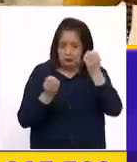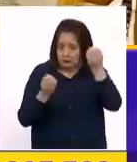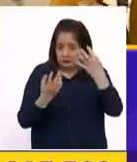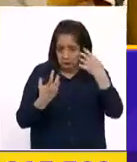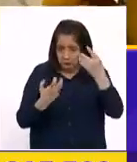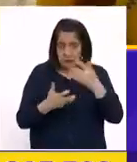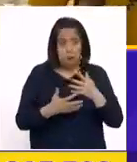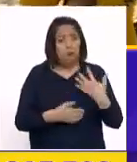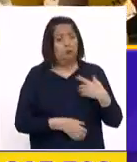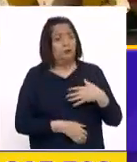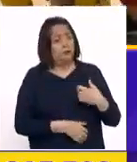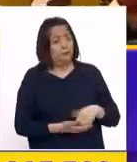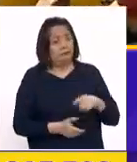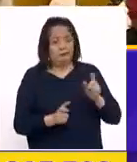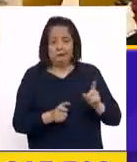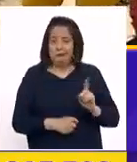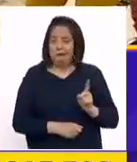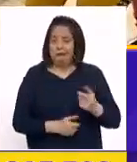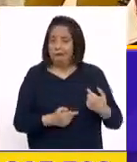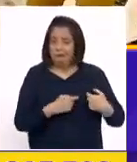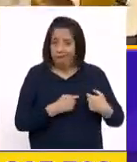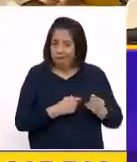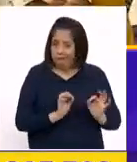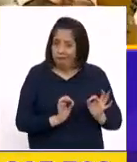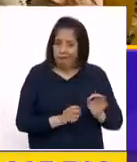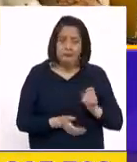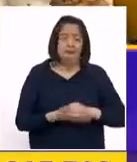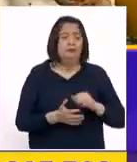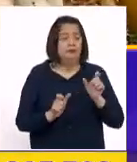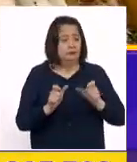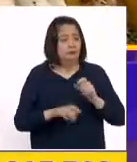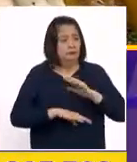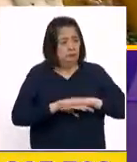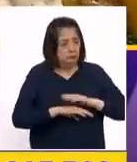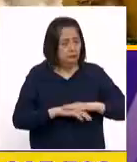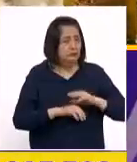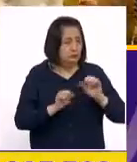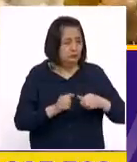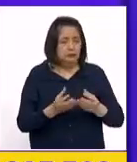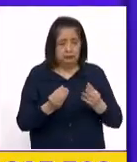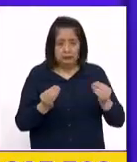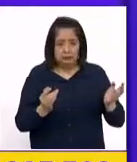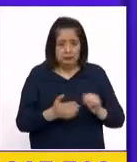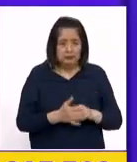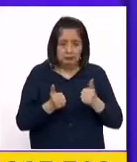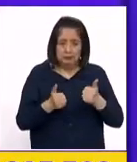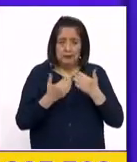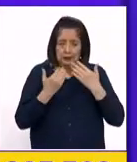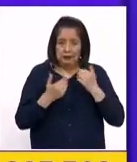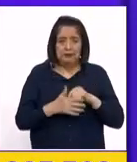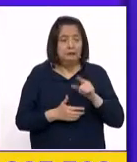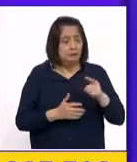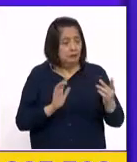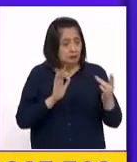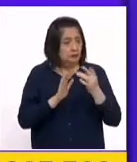Sin duda que hay gente sin corazón, pero las personas buenas y solidarias son la mayoría. Así que muchas gracias por este enlace. Vamos ahora.